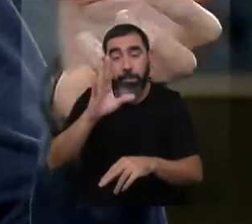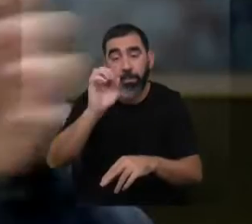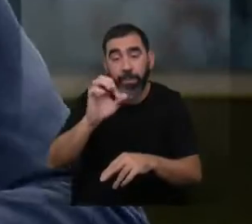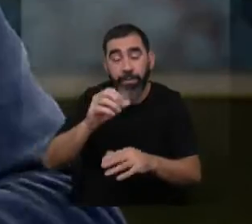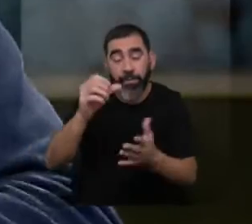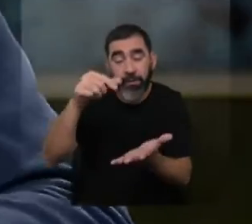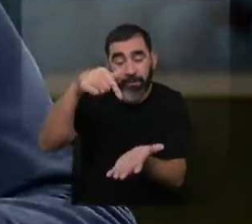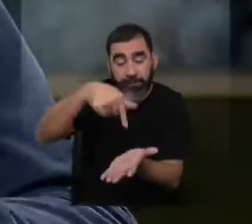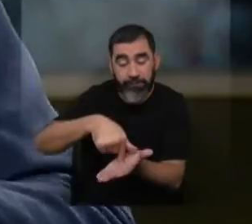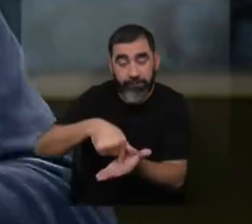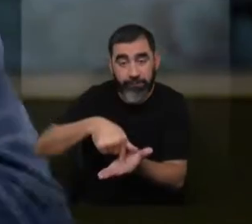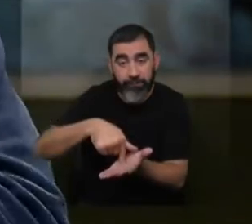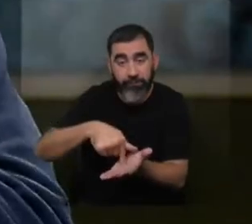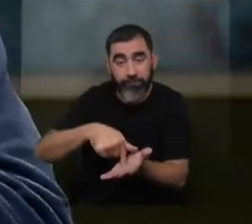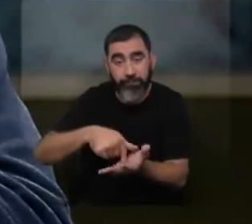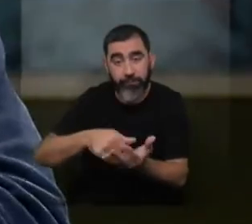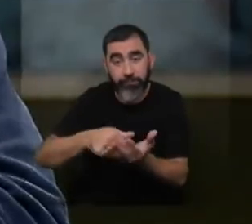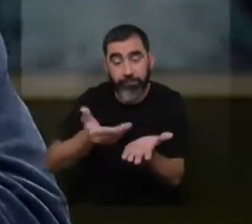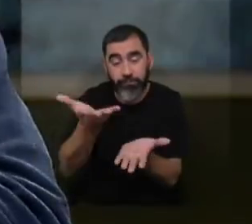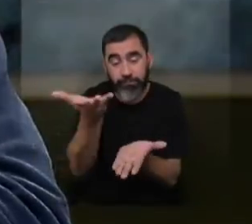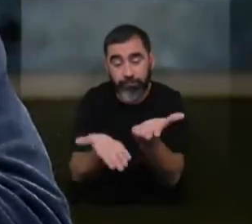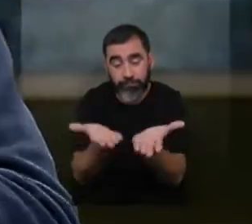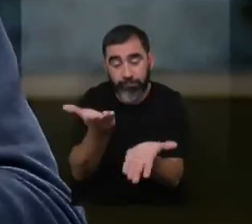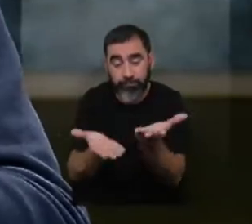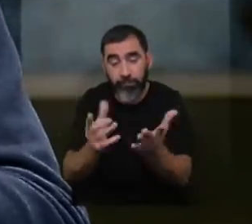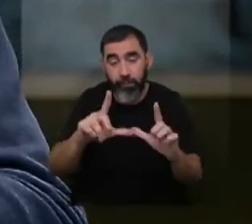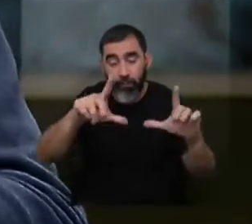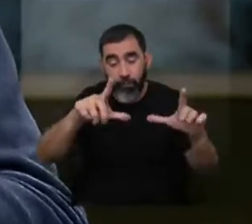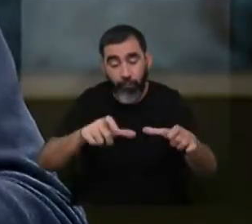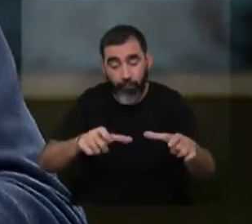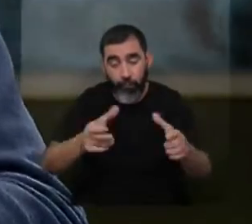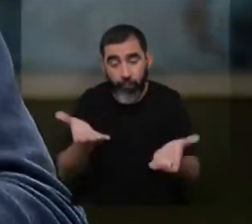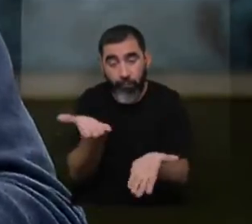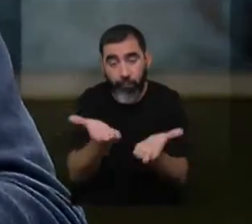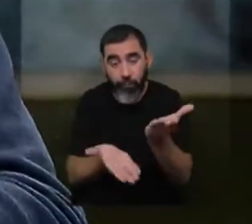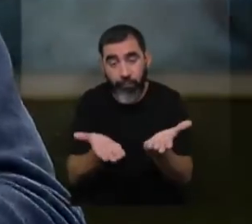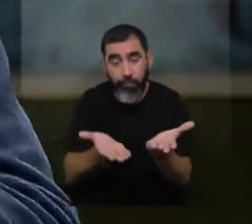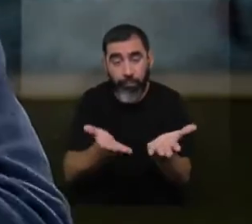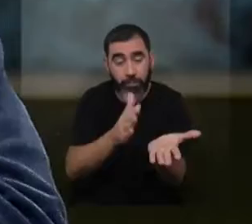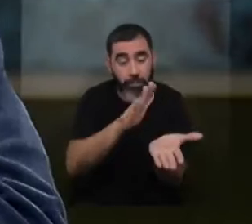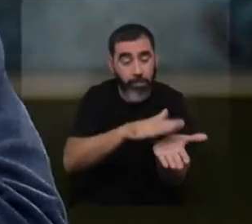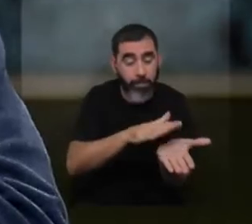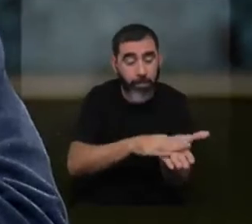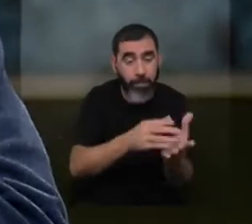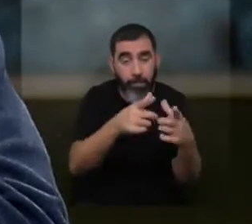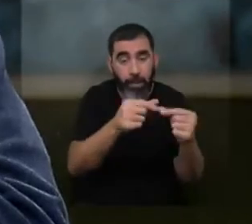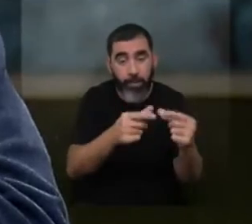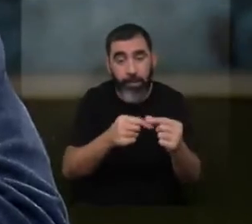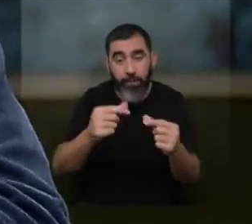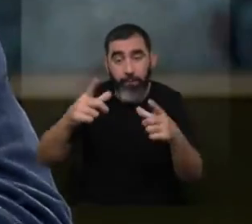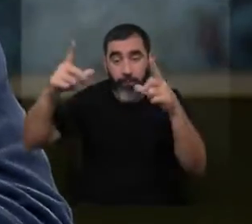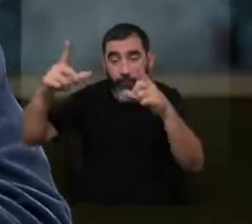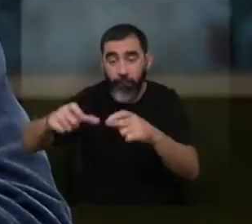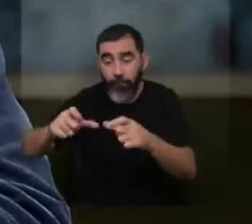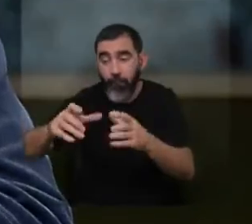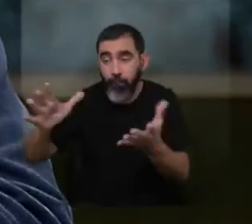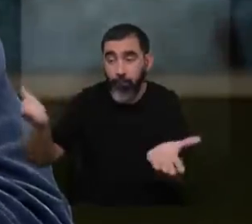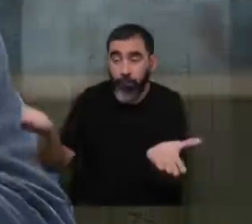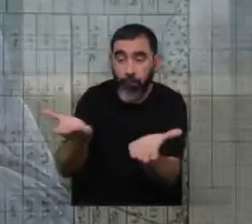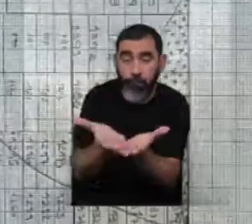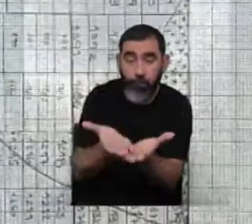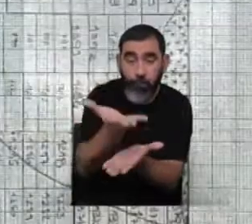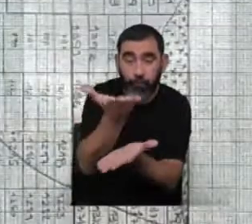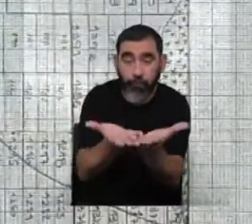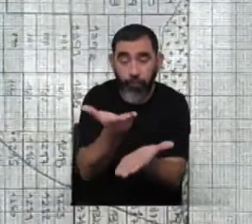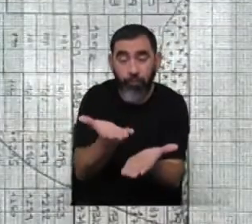iniciales. Entonces lo que se hace es georreferenciar la imagen, es decir, colocar el plano papel sobre una imagen satelital, y ahí